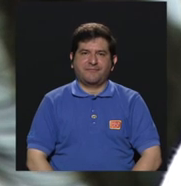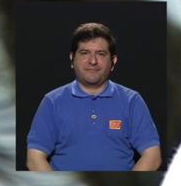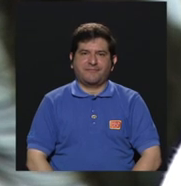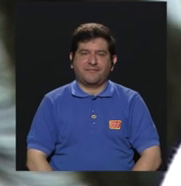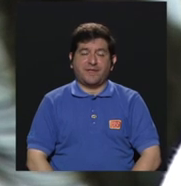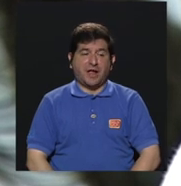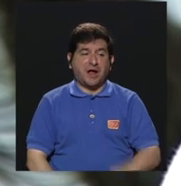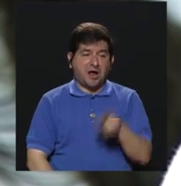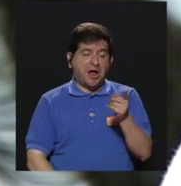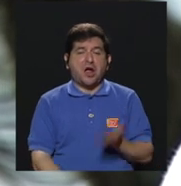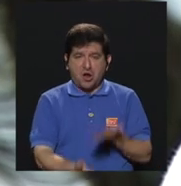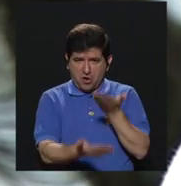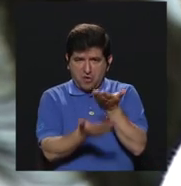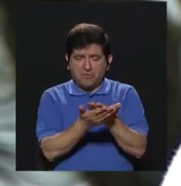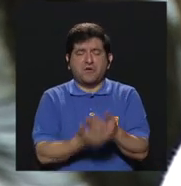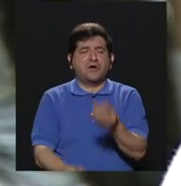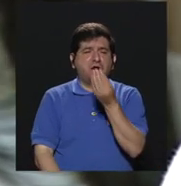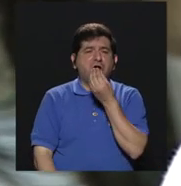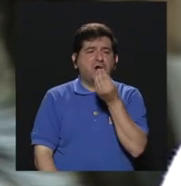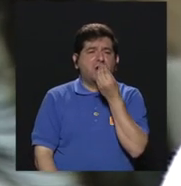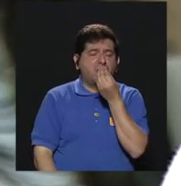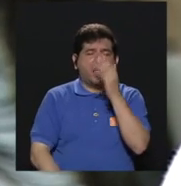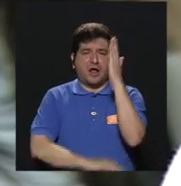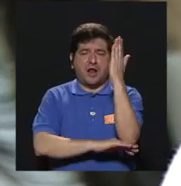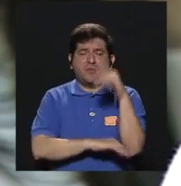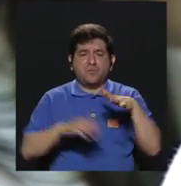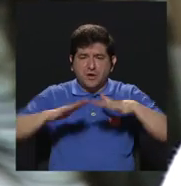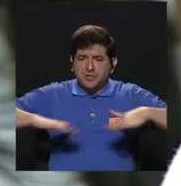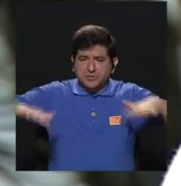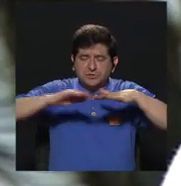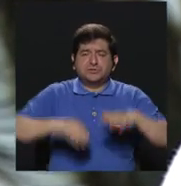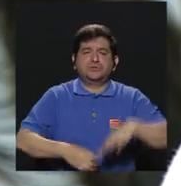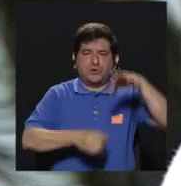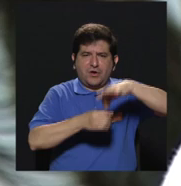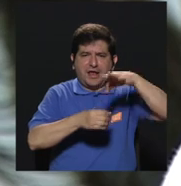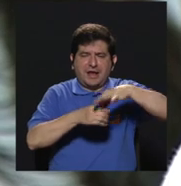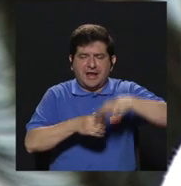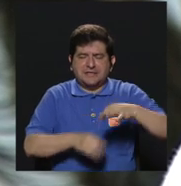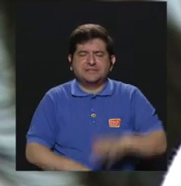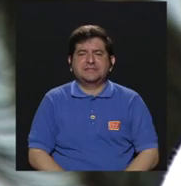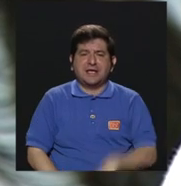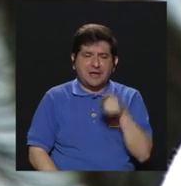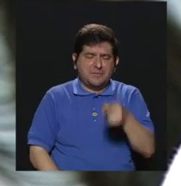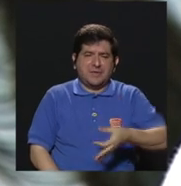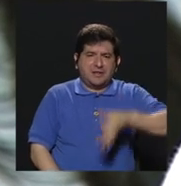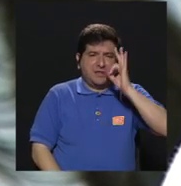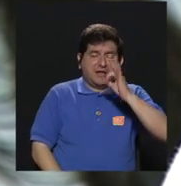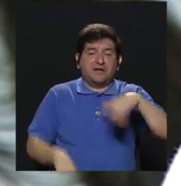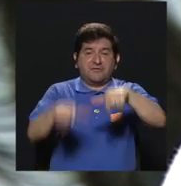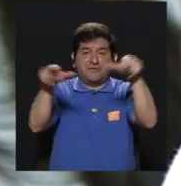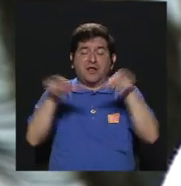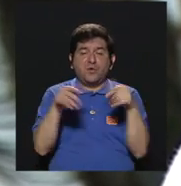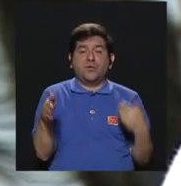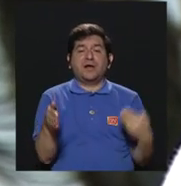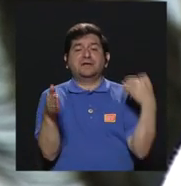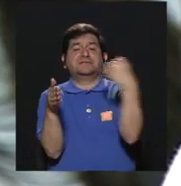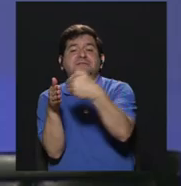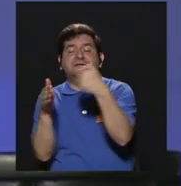Nos ofreció un almuerzo campestre en el cafetal que era entonces el terreno